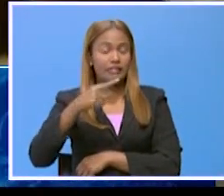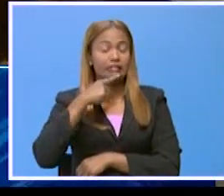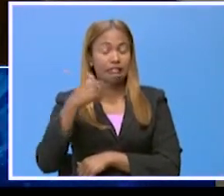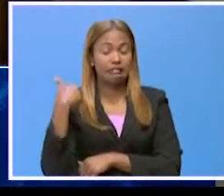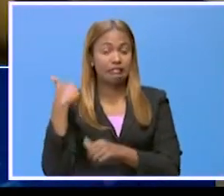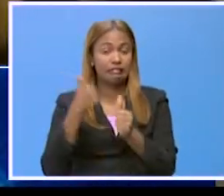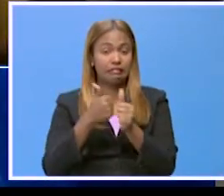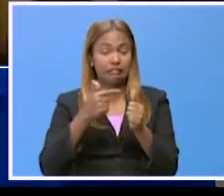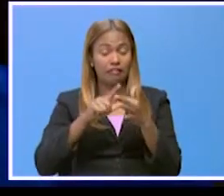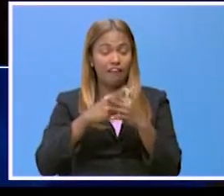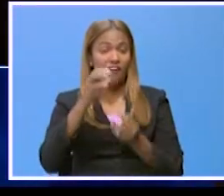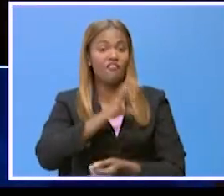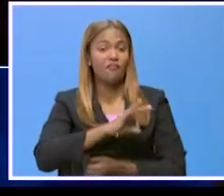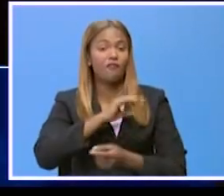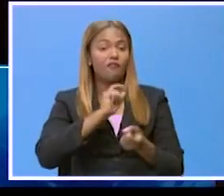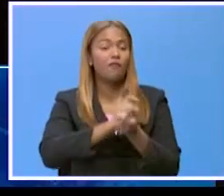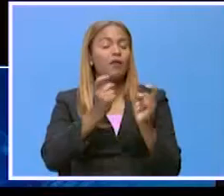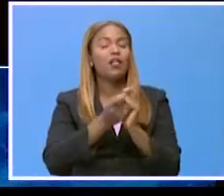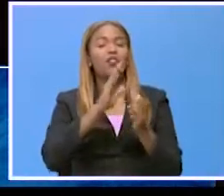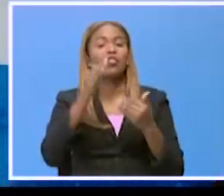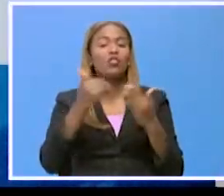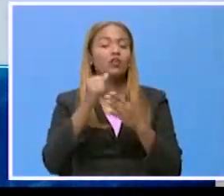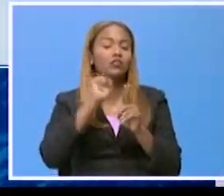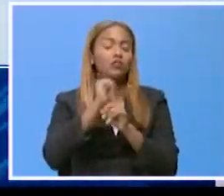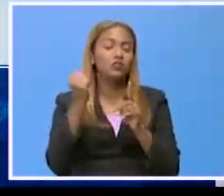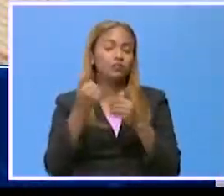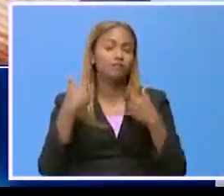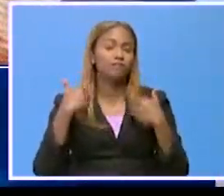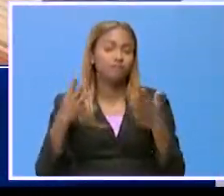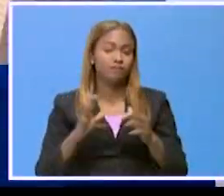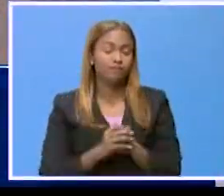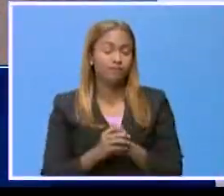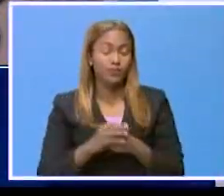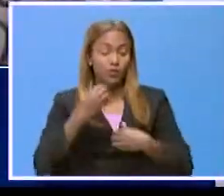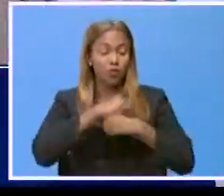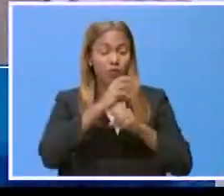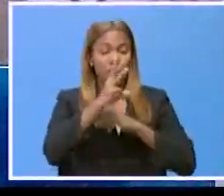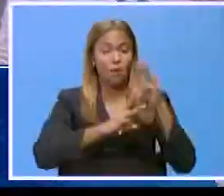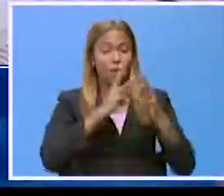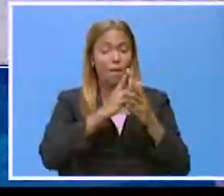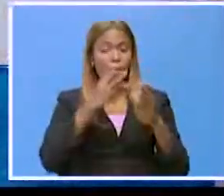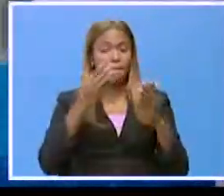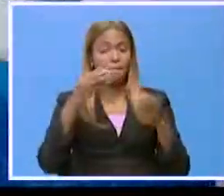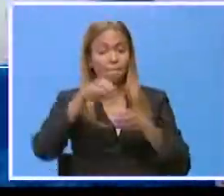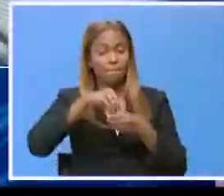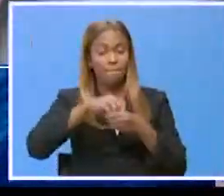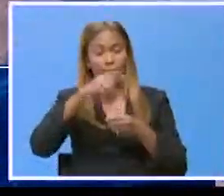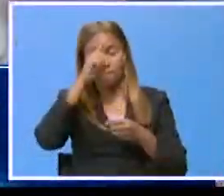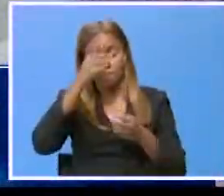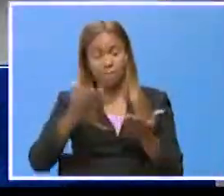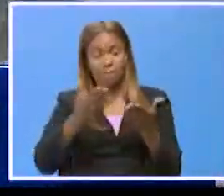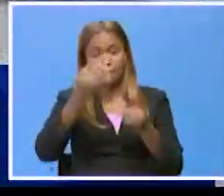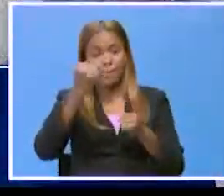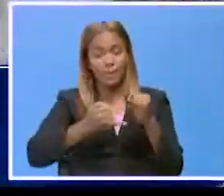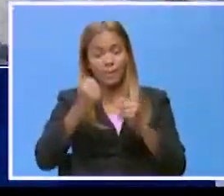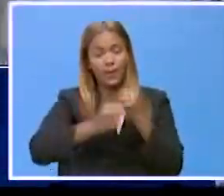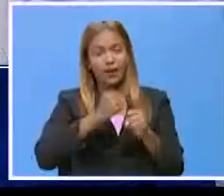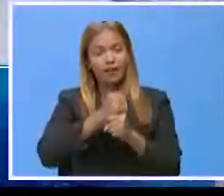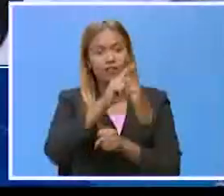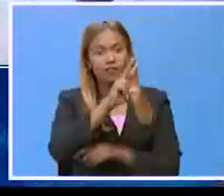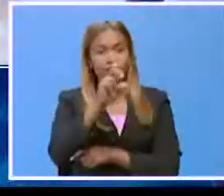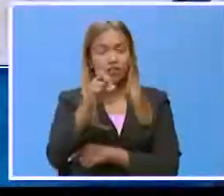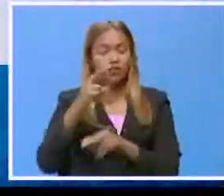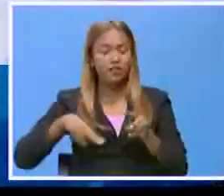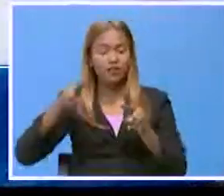comenzado en febrero cambia todo el panorama esperado organismos como el banco mundial han vaticinado para finales de este 2001 un